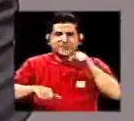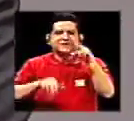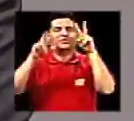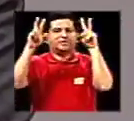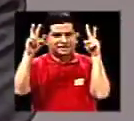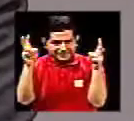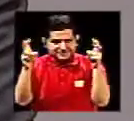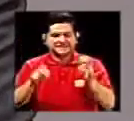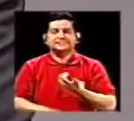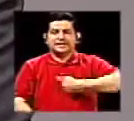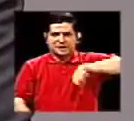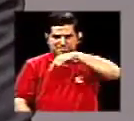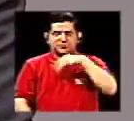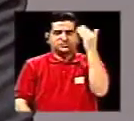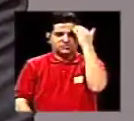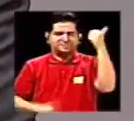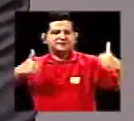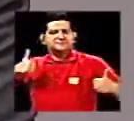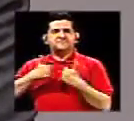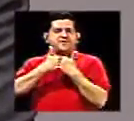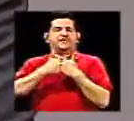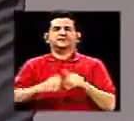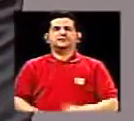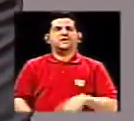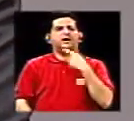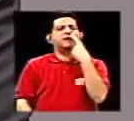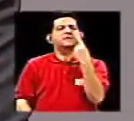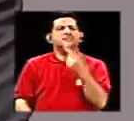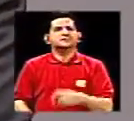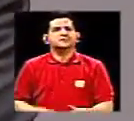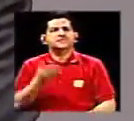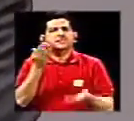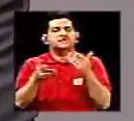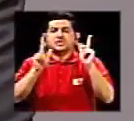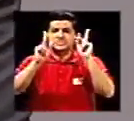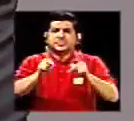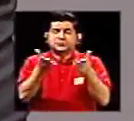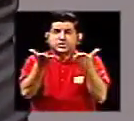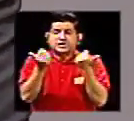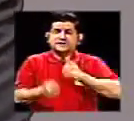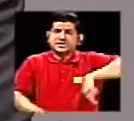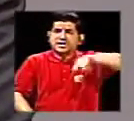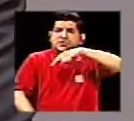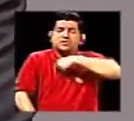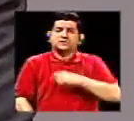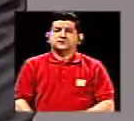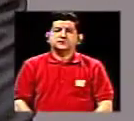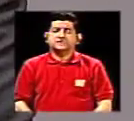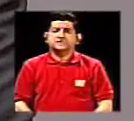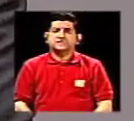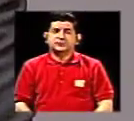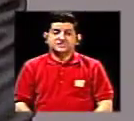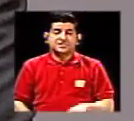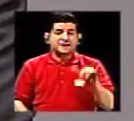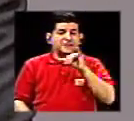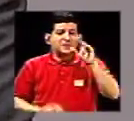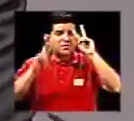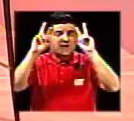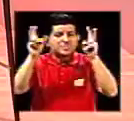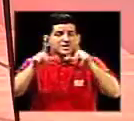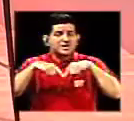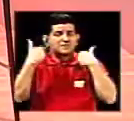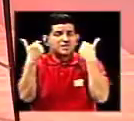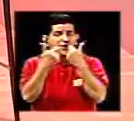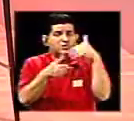tema que para nosotros es el gran desafío. Cuando decía, ¿cuál es el...? Bueno, que la gente quiere estar con nosotros y no tenemos... Y además hay todo un tema de un